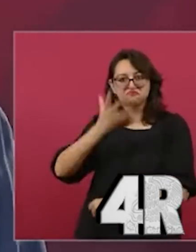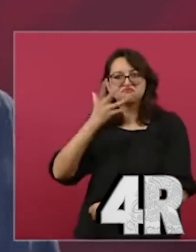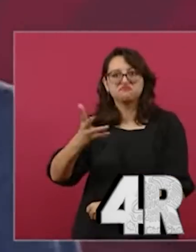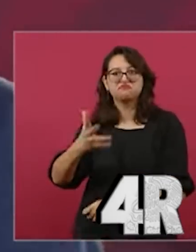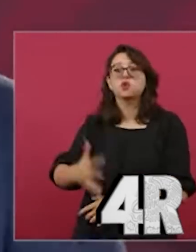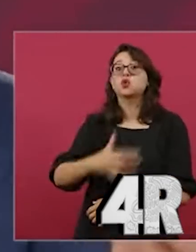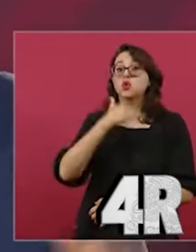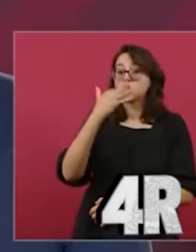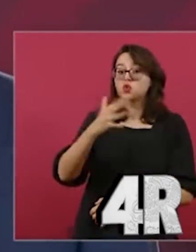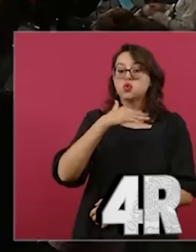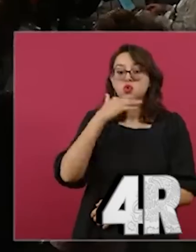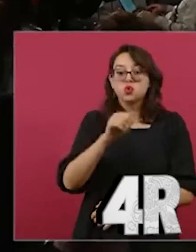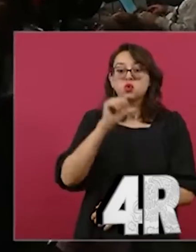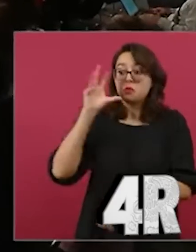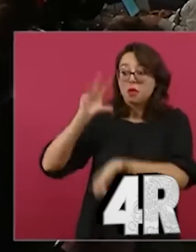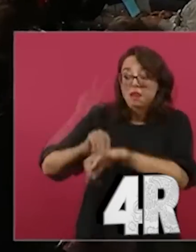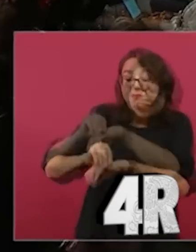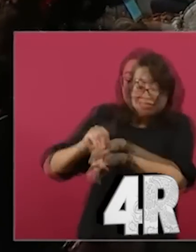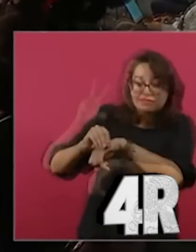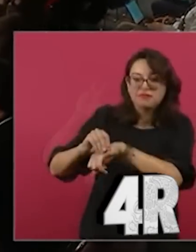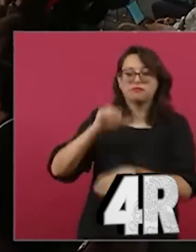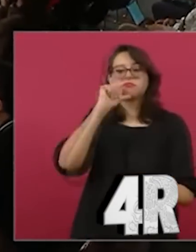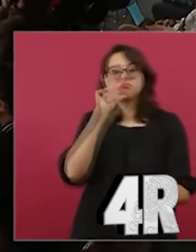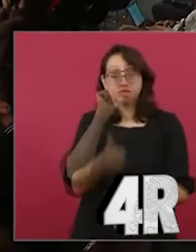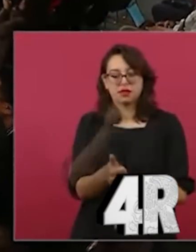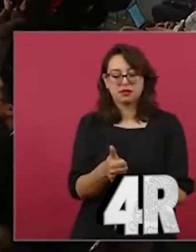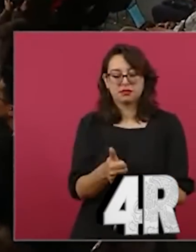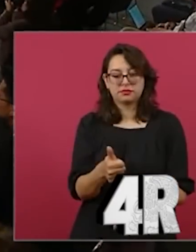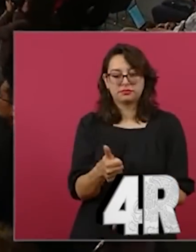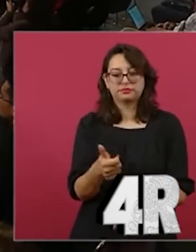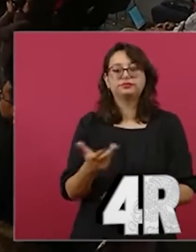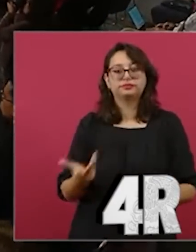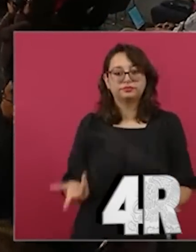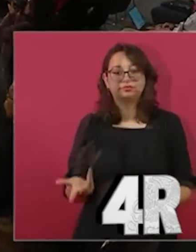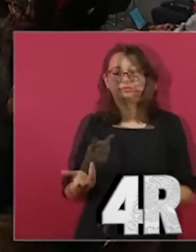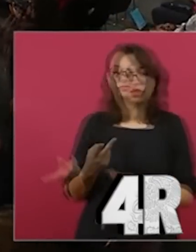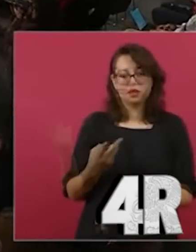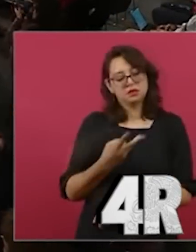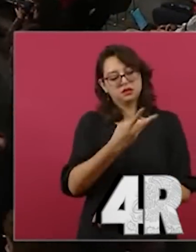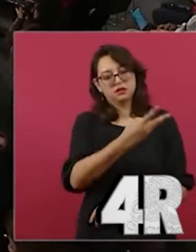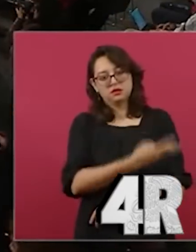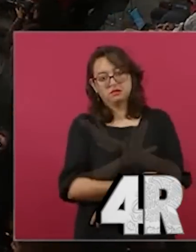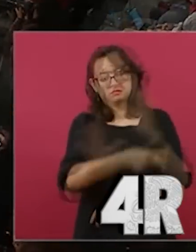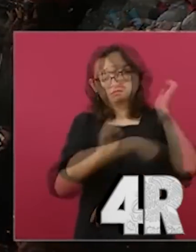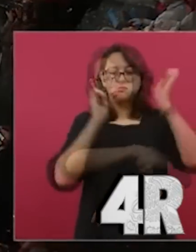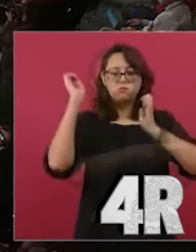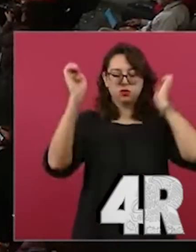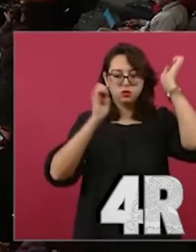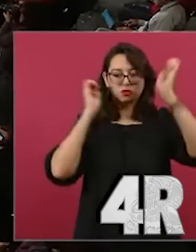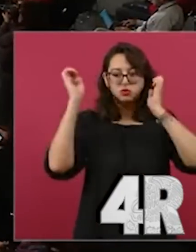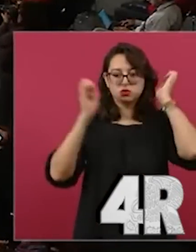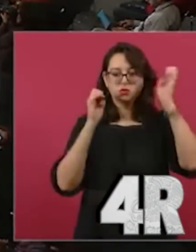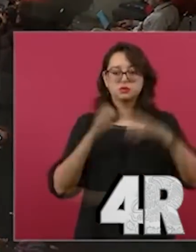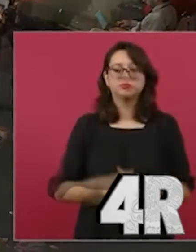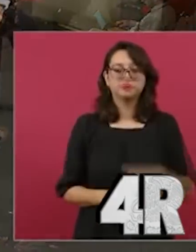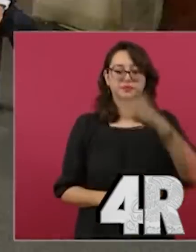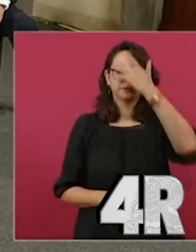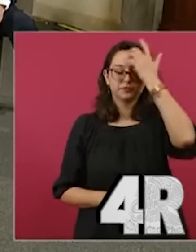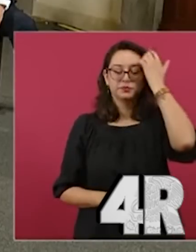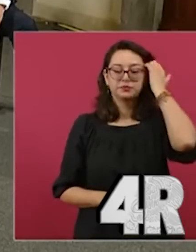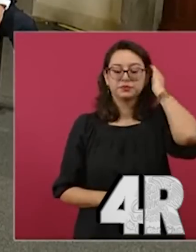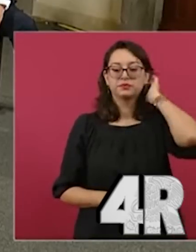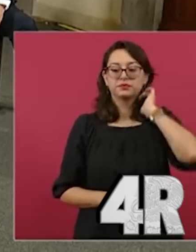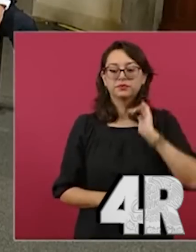y le pedí a los que están ayudándonos que se expusiera el caso cómo vamos también aquí surgió